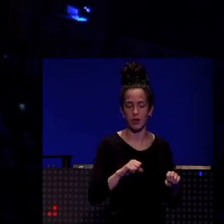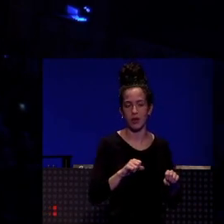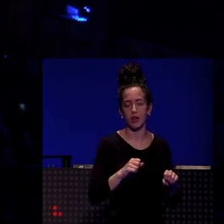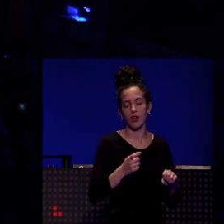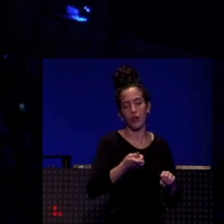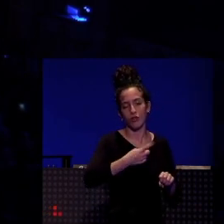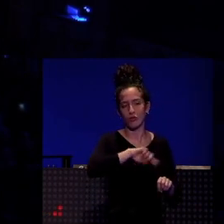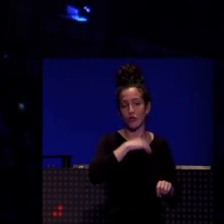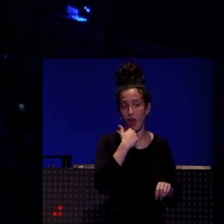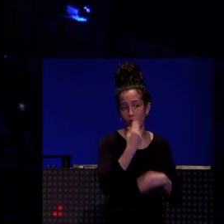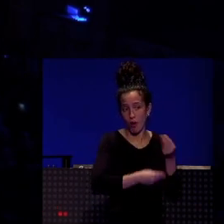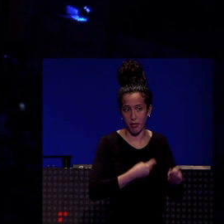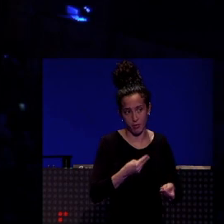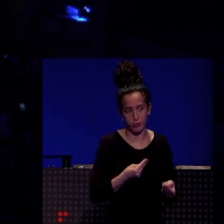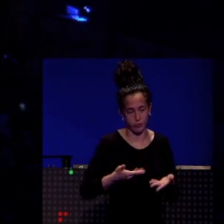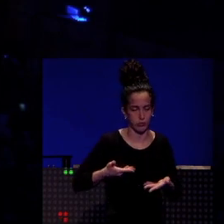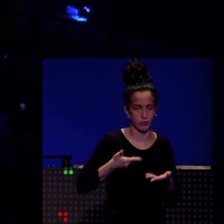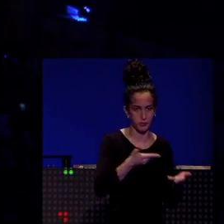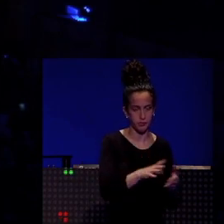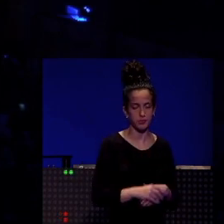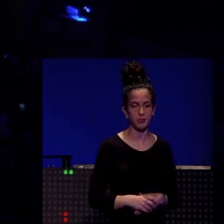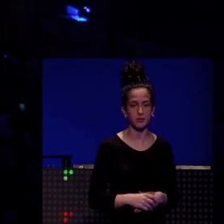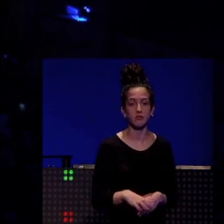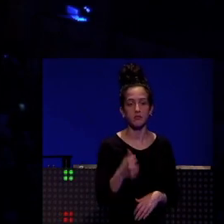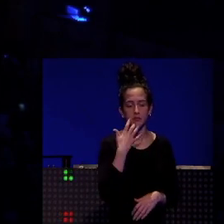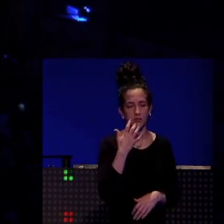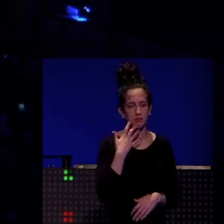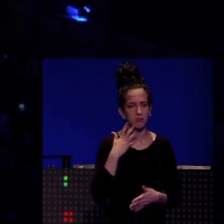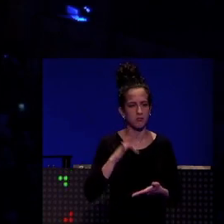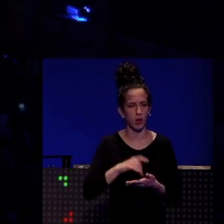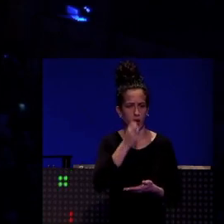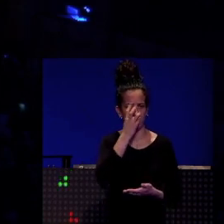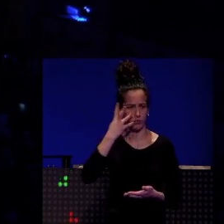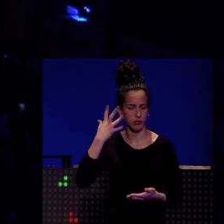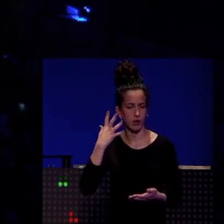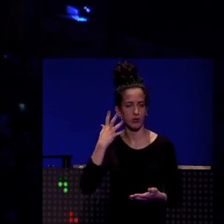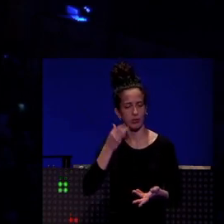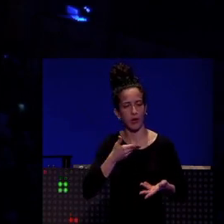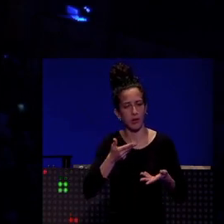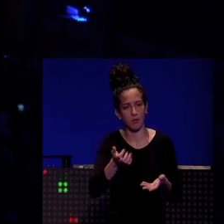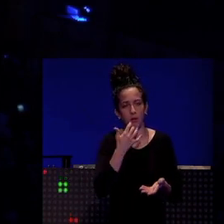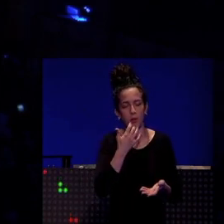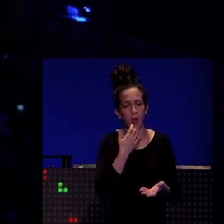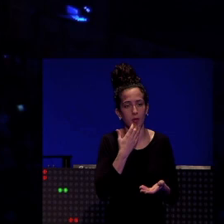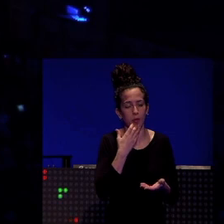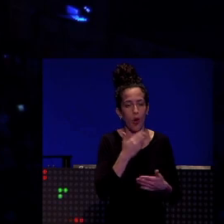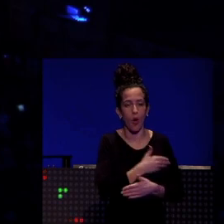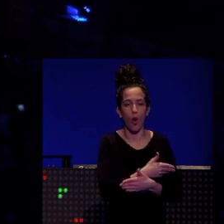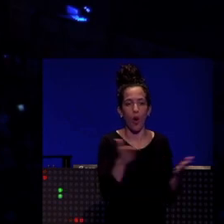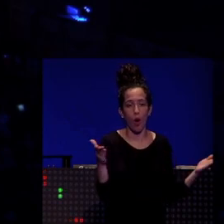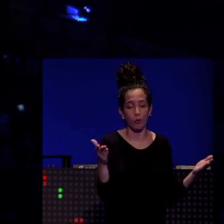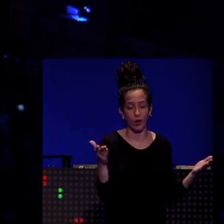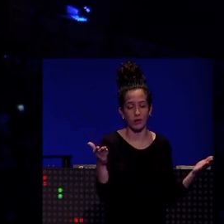algo algunas de las causas que hemos hecho o por las que hemos trabajado en estos años open arms fundación